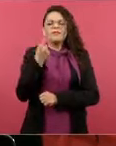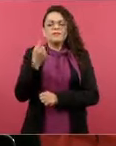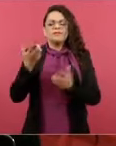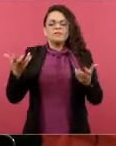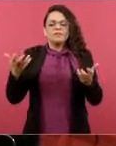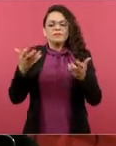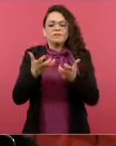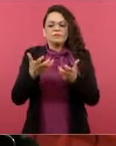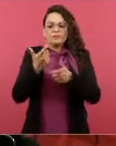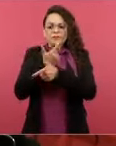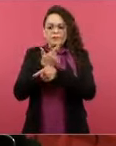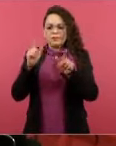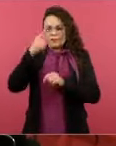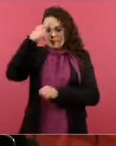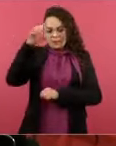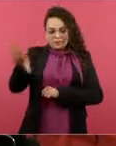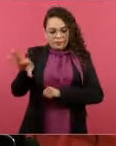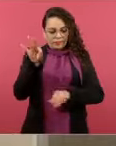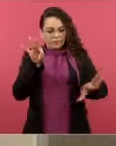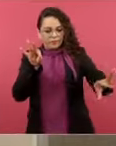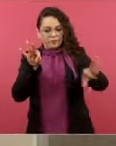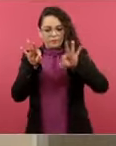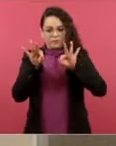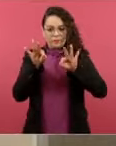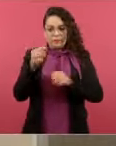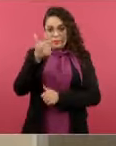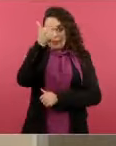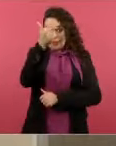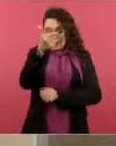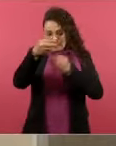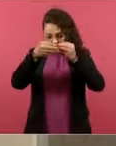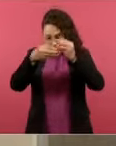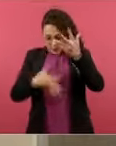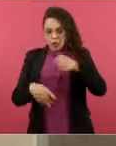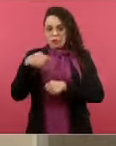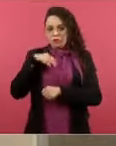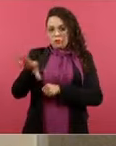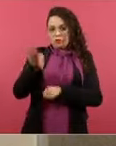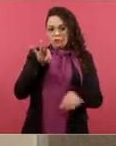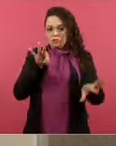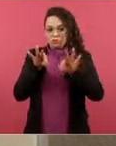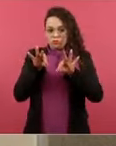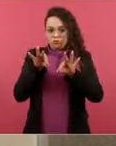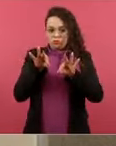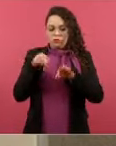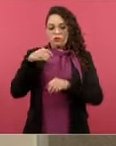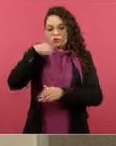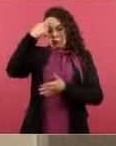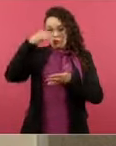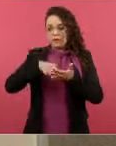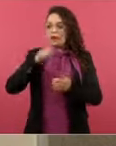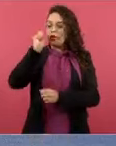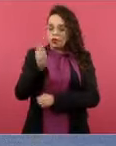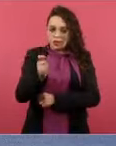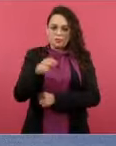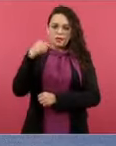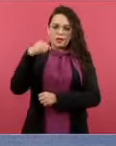dieron libertad de seleccionar de entre los 7, yo consideré que eran pensamiento crítico